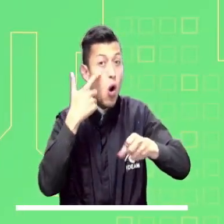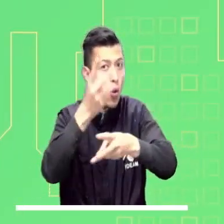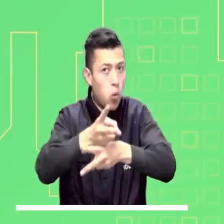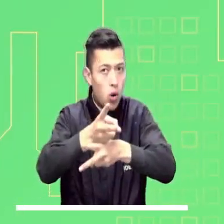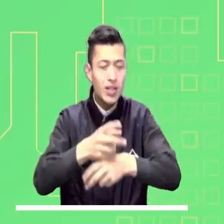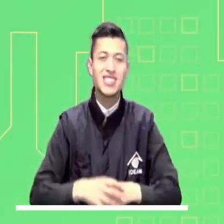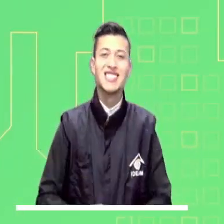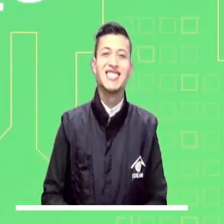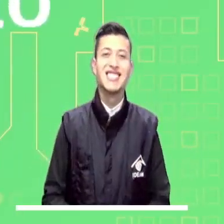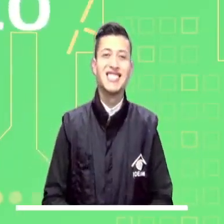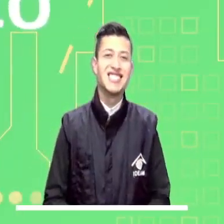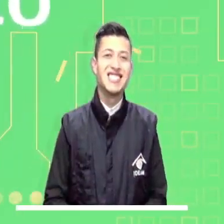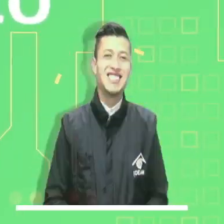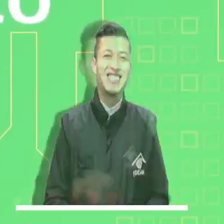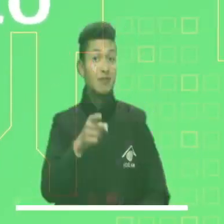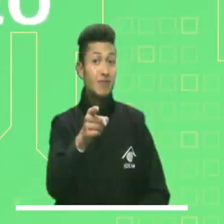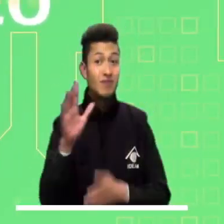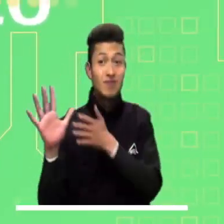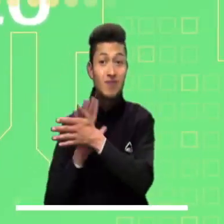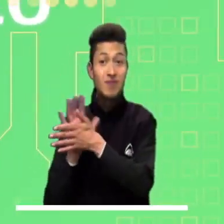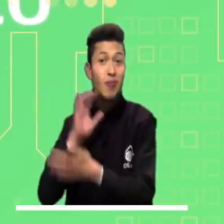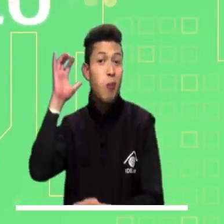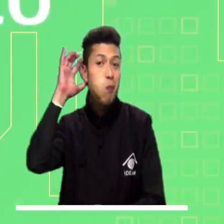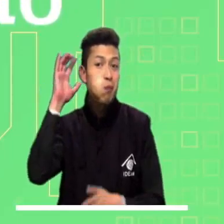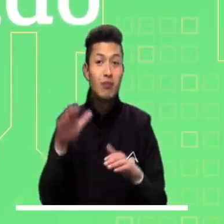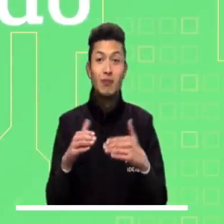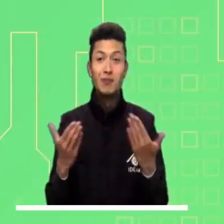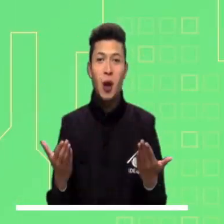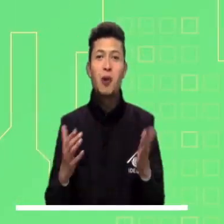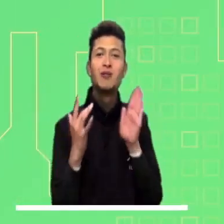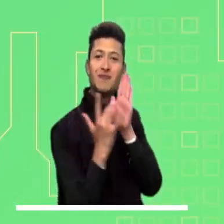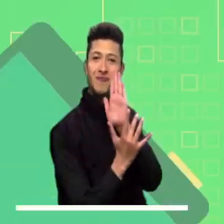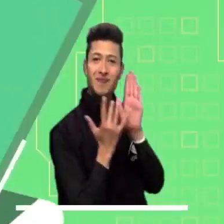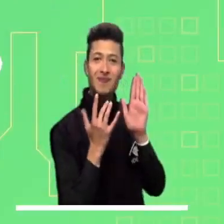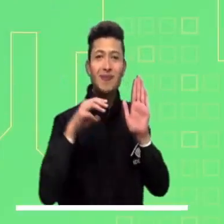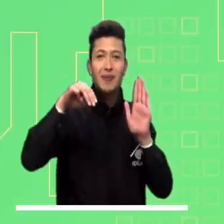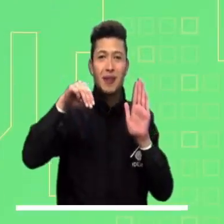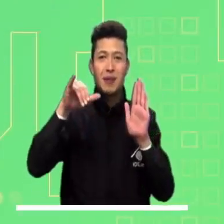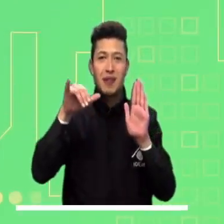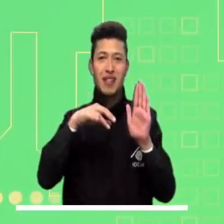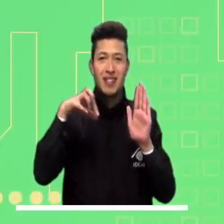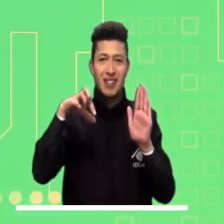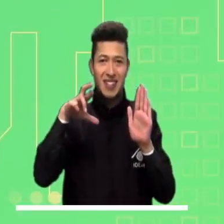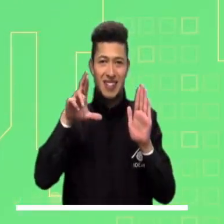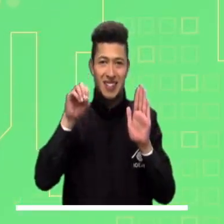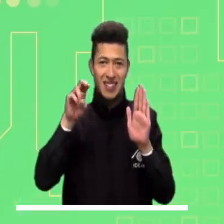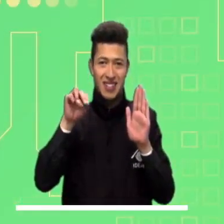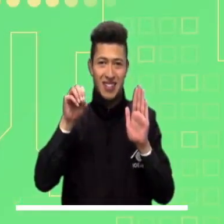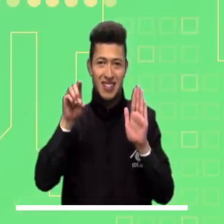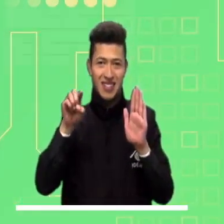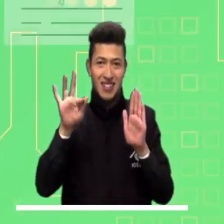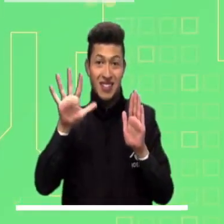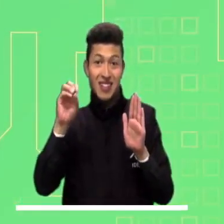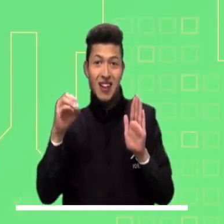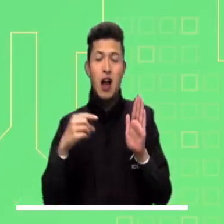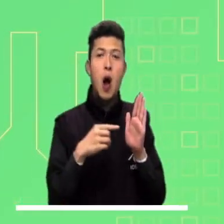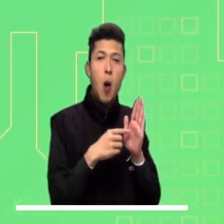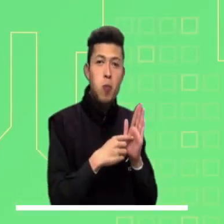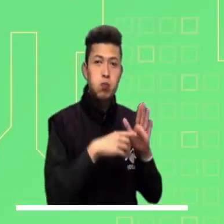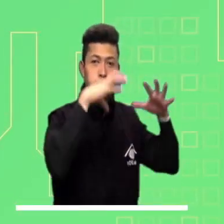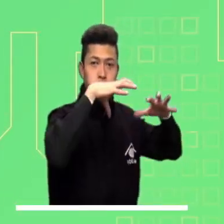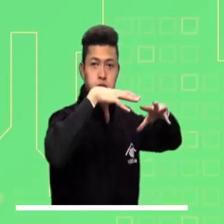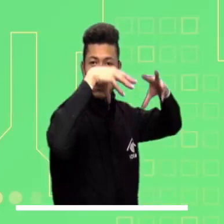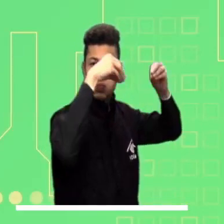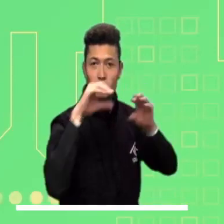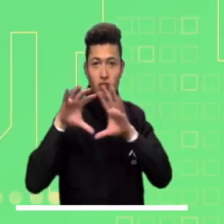Océano Pacífico colombiano. Manténgase bien informado y en tiempo real a través de nuestra aplicación Mi Pronóstico. Consulte